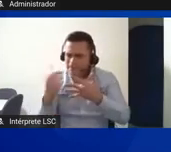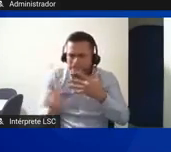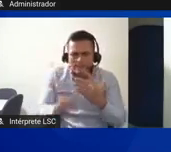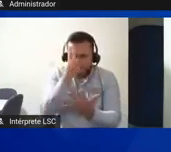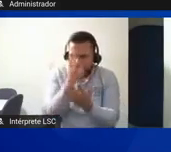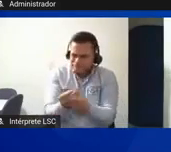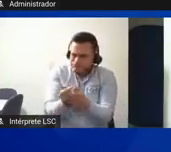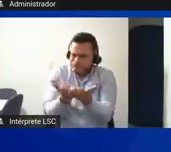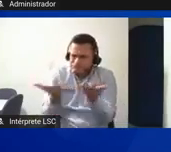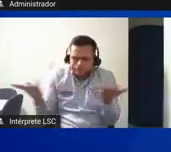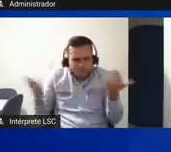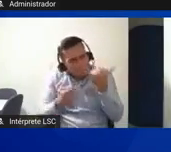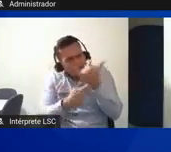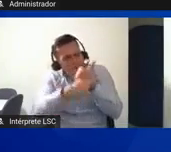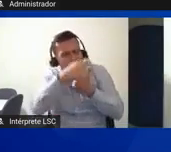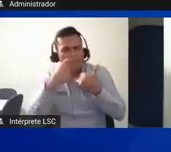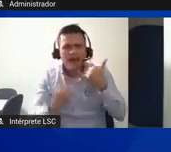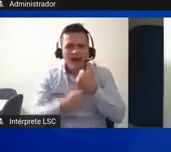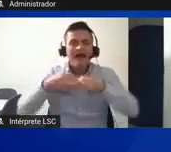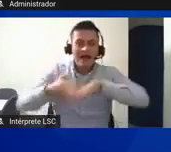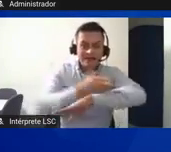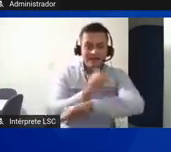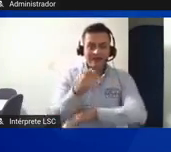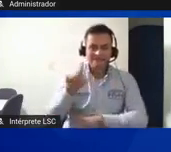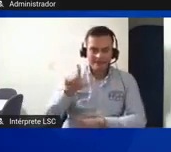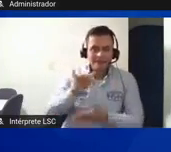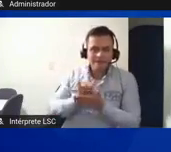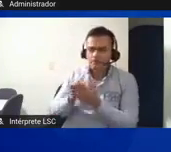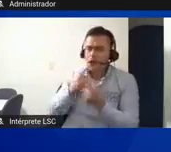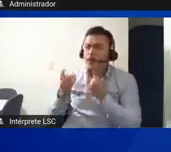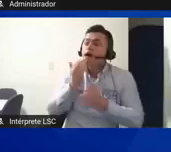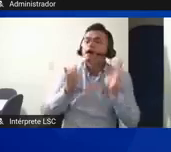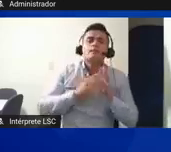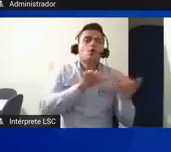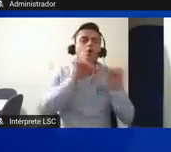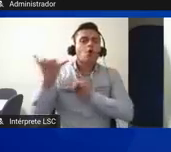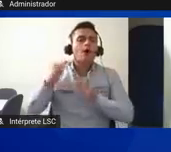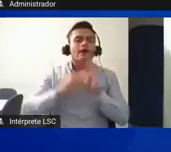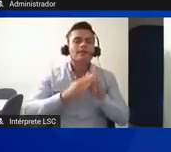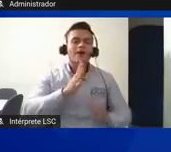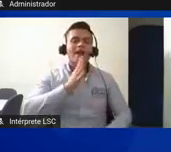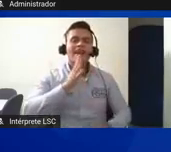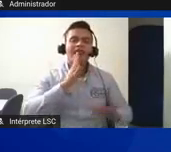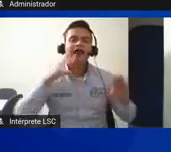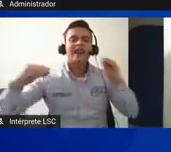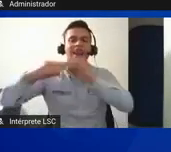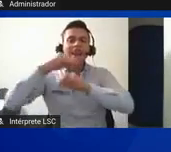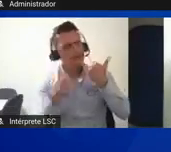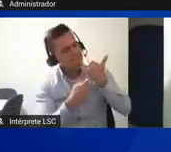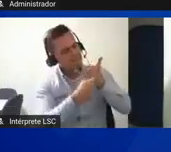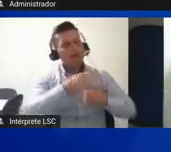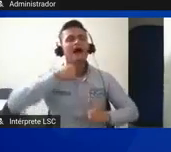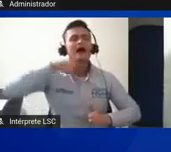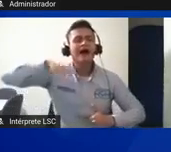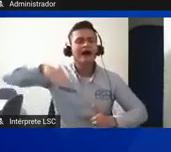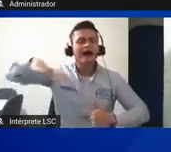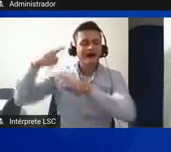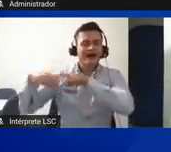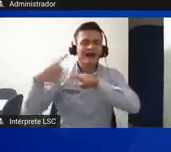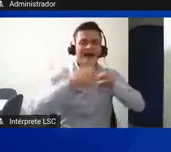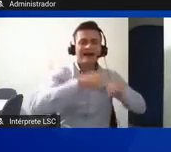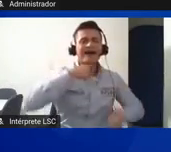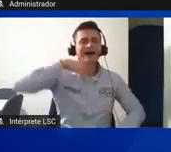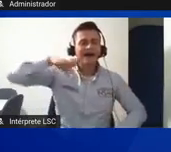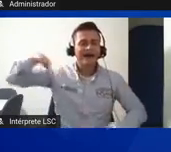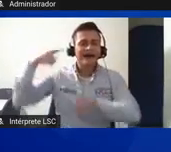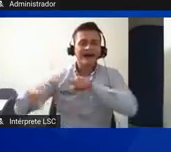como lo hablábamos con Gabriel ese día, hombre, así como hay acentos en distintas regiones de Colombia, también esta